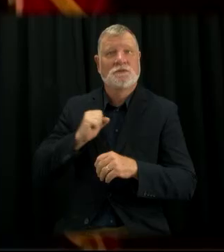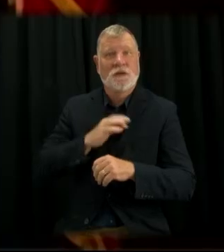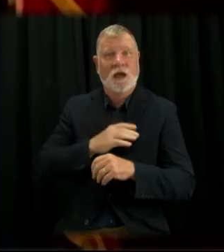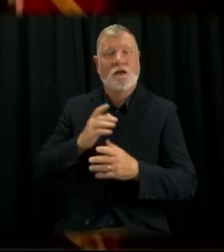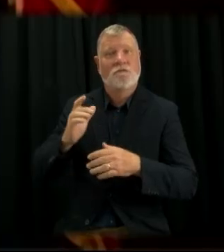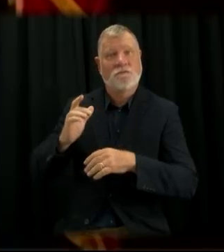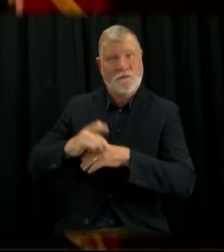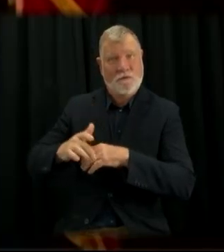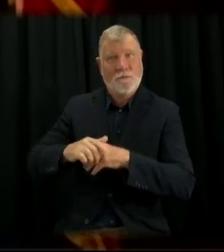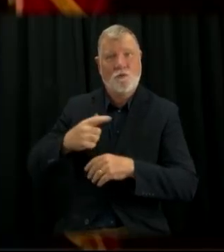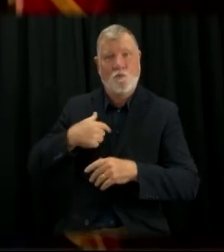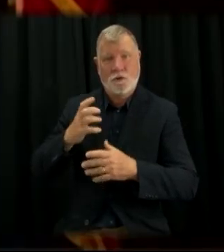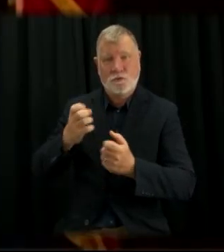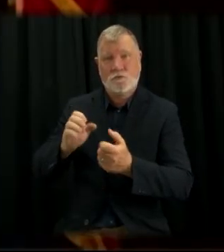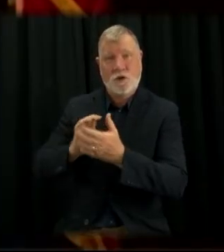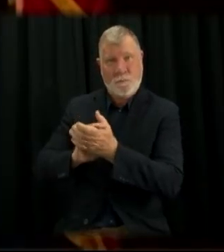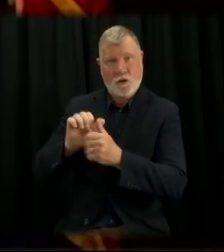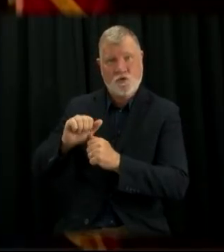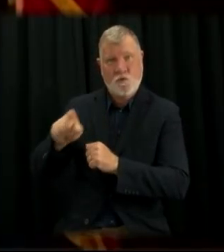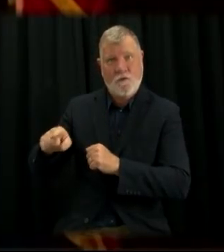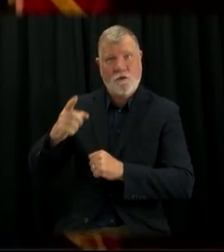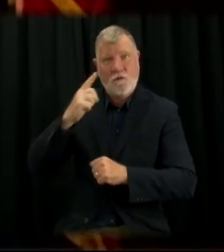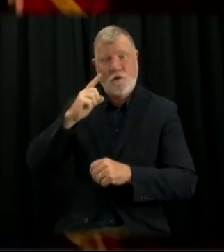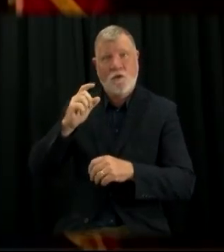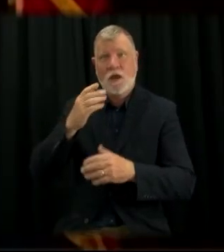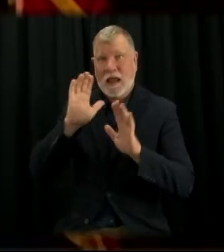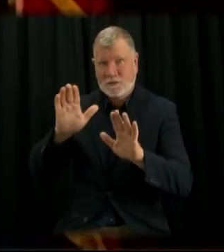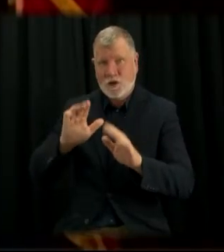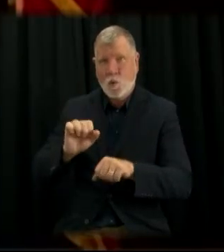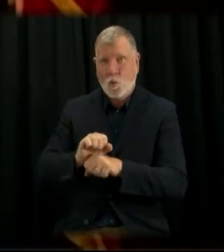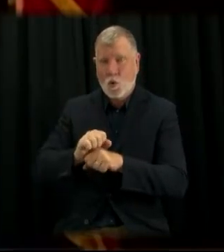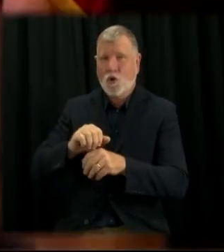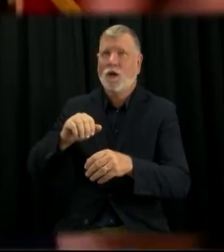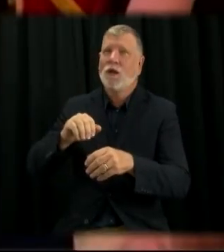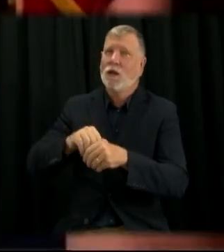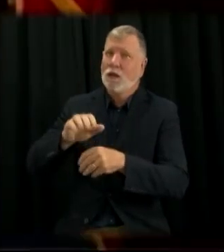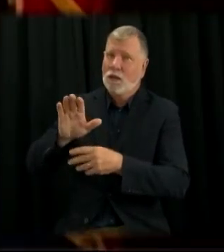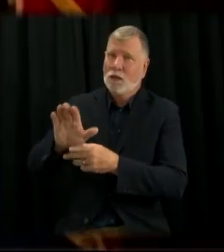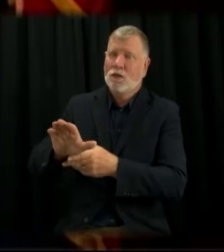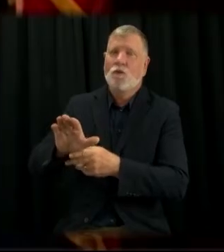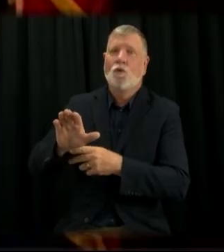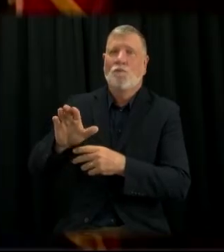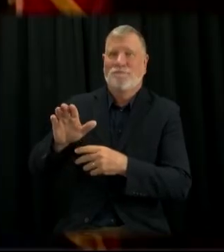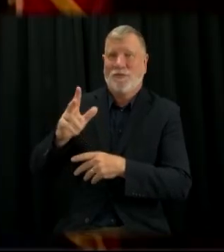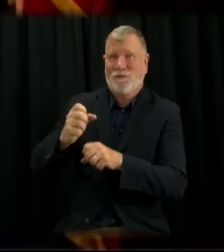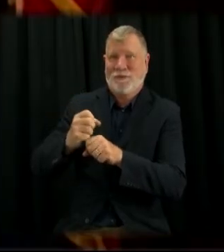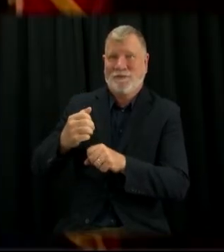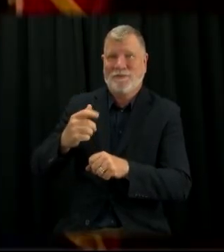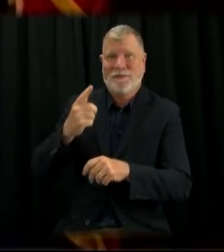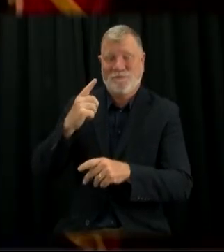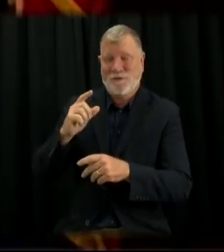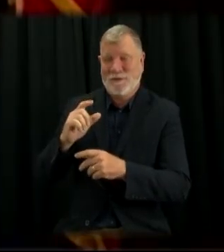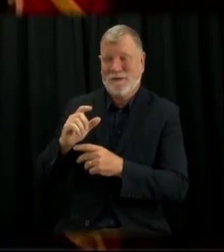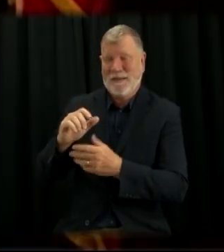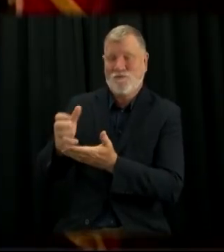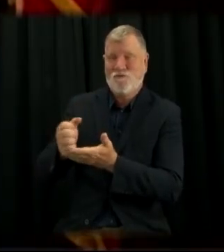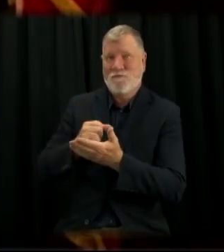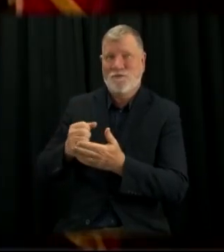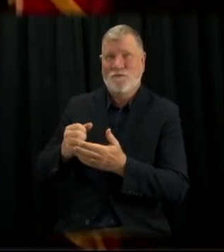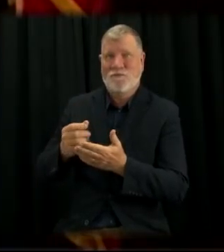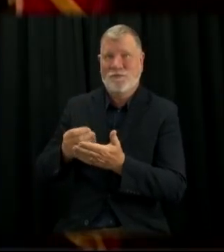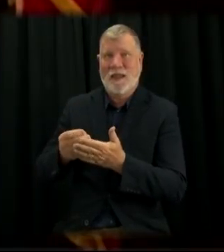hacerse posible. Quisiera comentarlo por el trabajo excelente que ha hecho durante los últimos 3 años y medio como